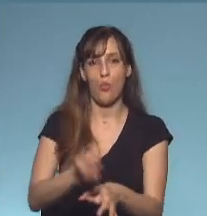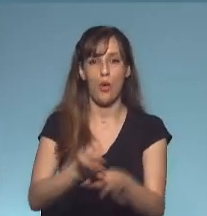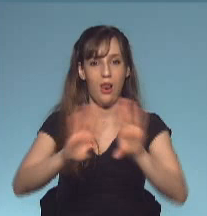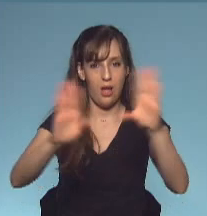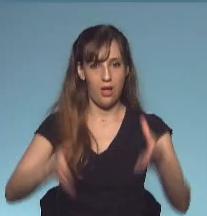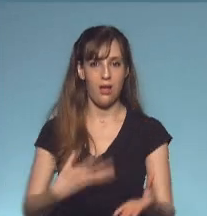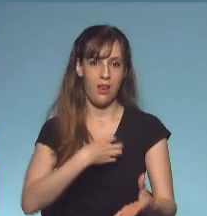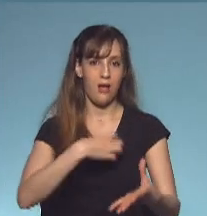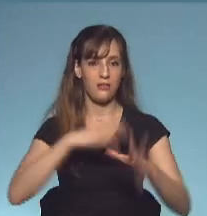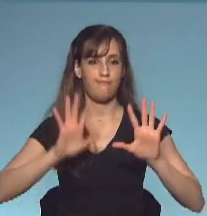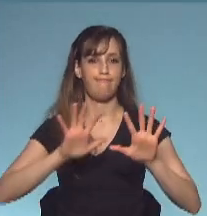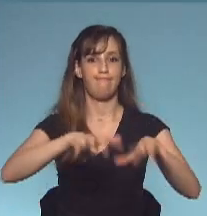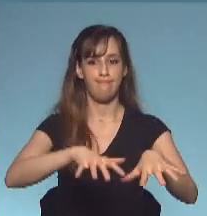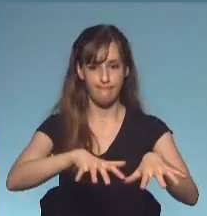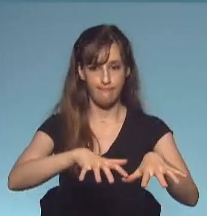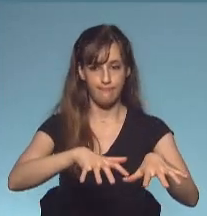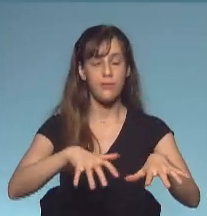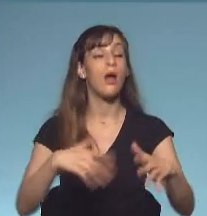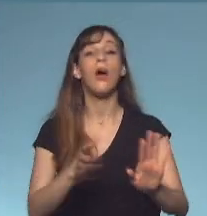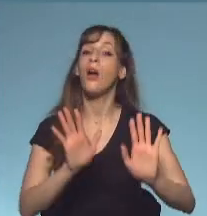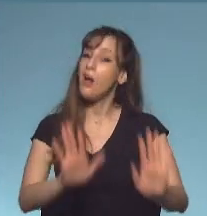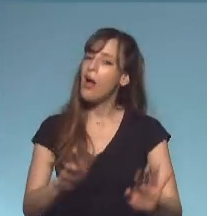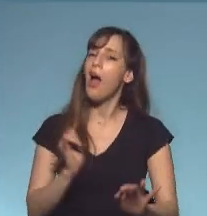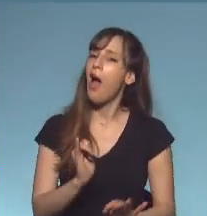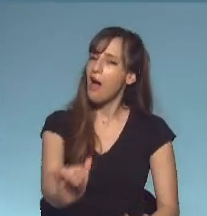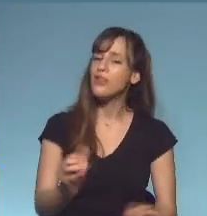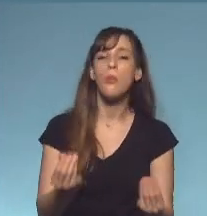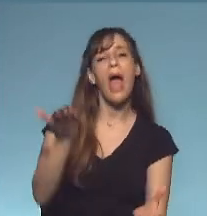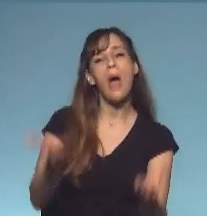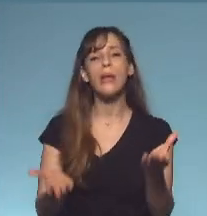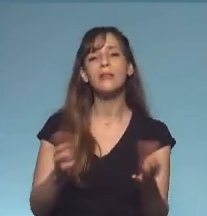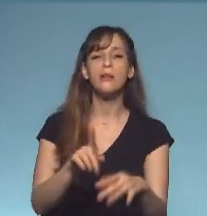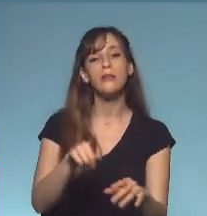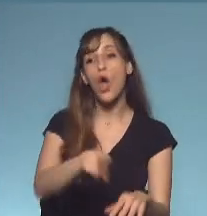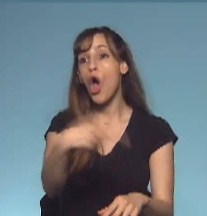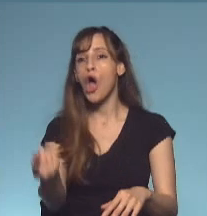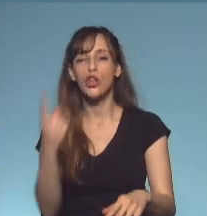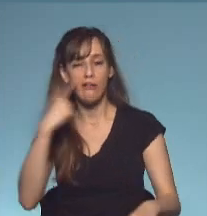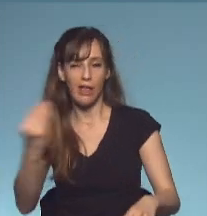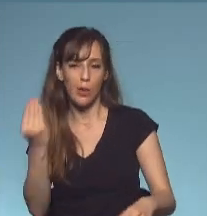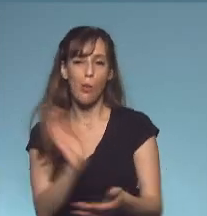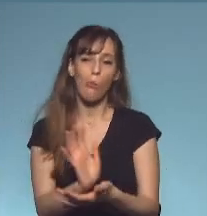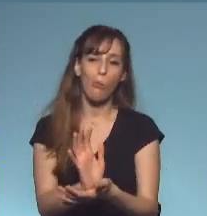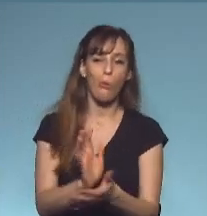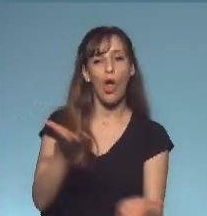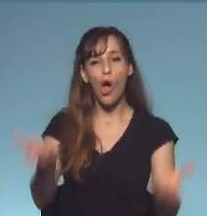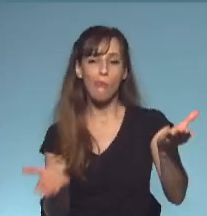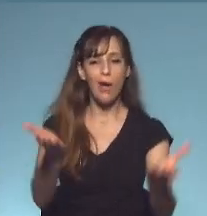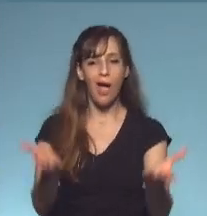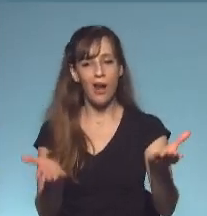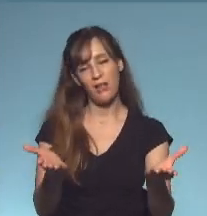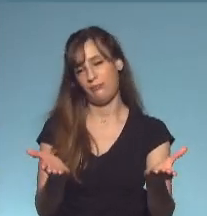educativo. Quiero recordar de nuevo, porque a veces se hacen comparaciones que son o malintencionadas o